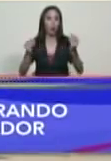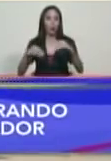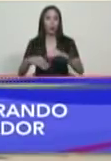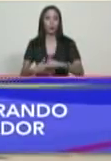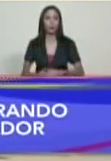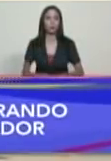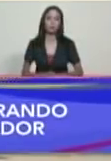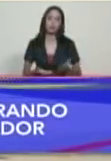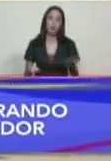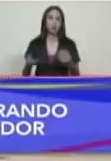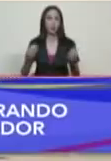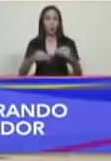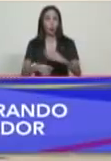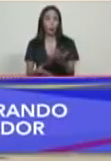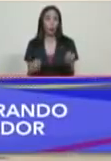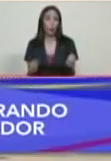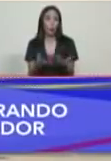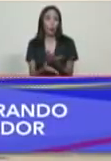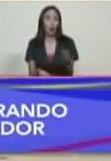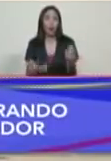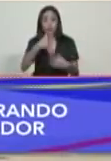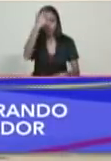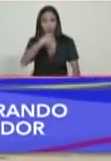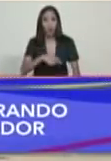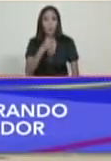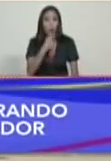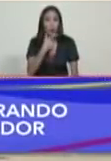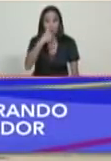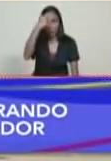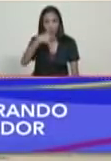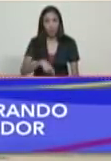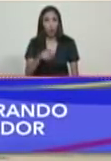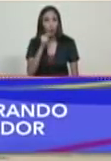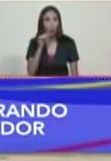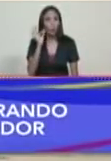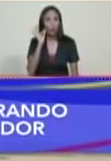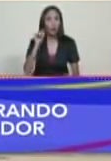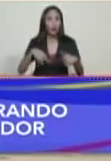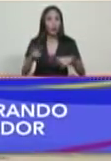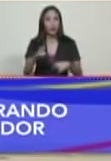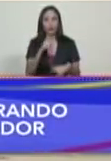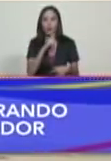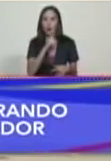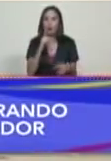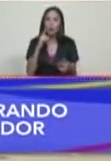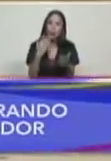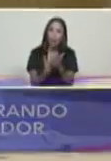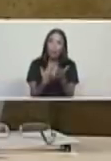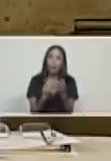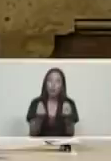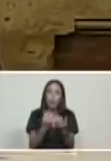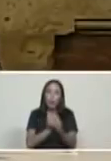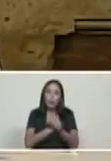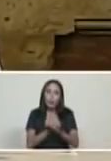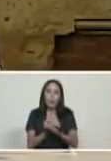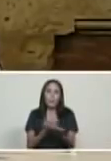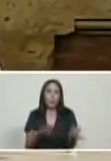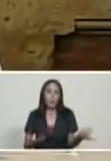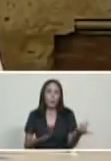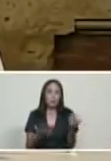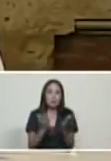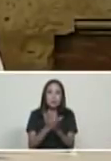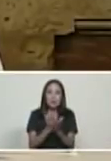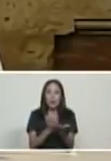lo bonito que es la gente venezolana, lo noble, lo cariñoso, lo cálido que es el